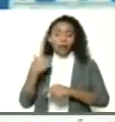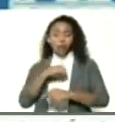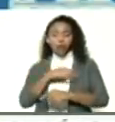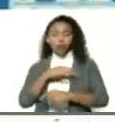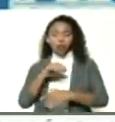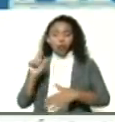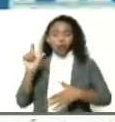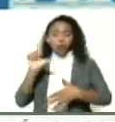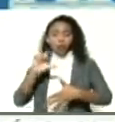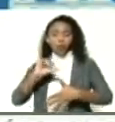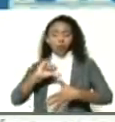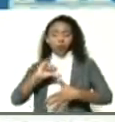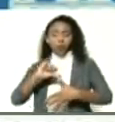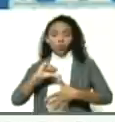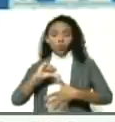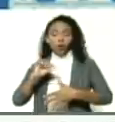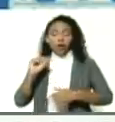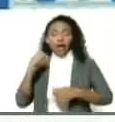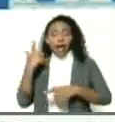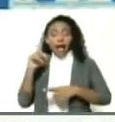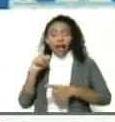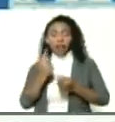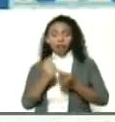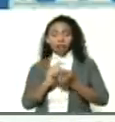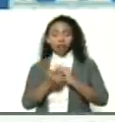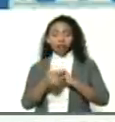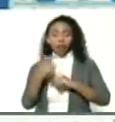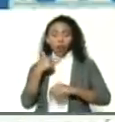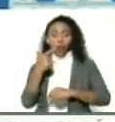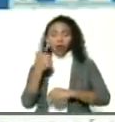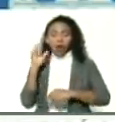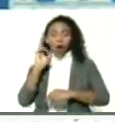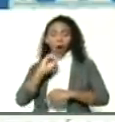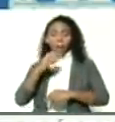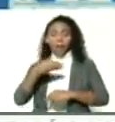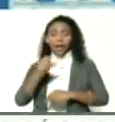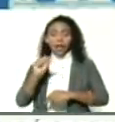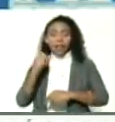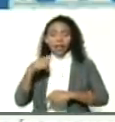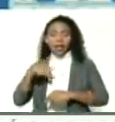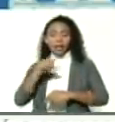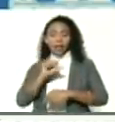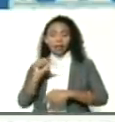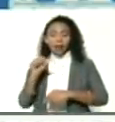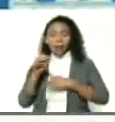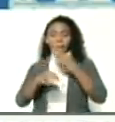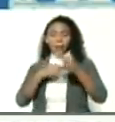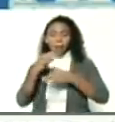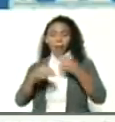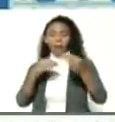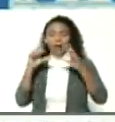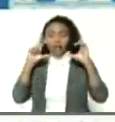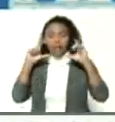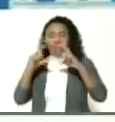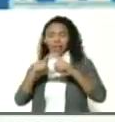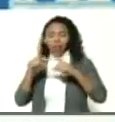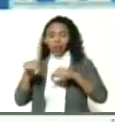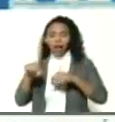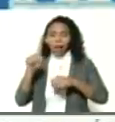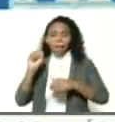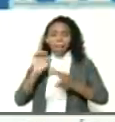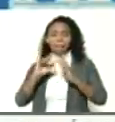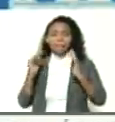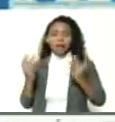región. Sudamérica se ha convertido, lo dijo la OPS esta semana, en el foco, en el epicentro de la